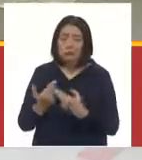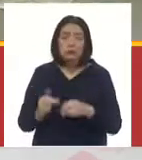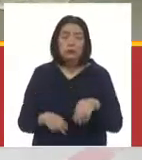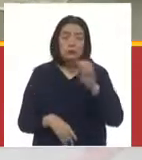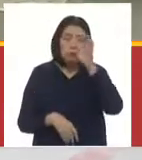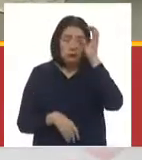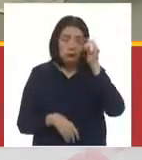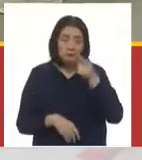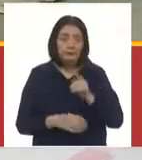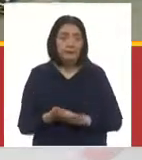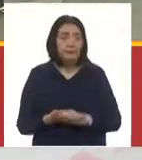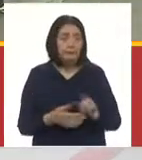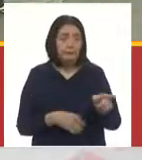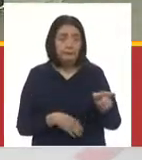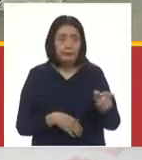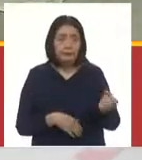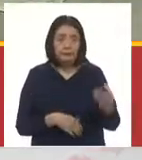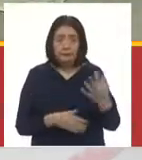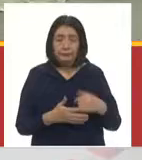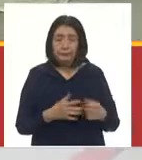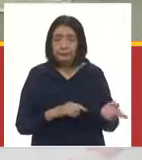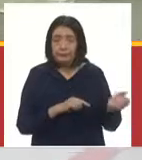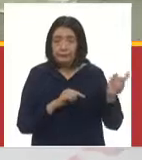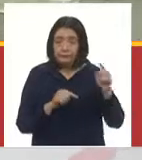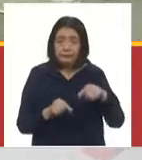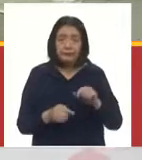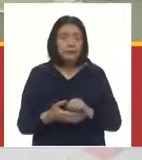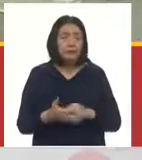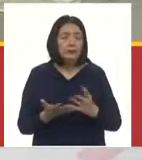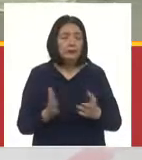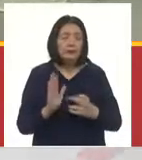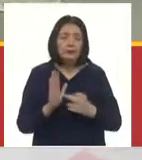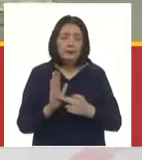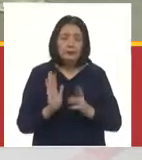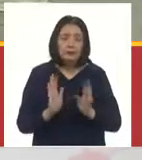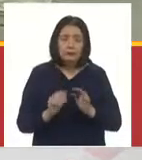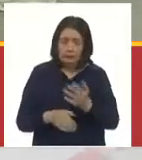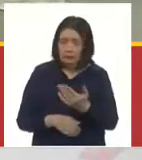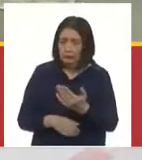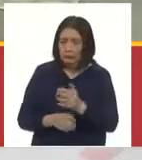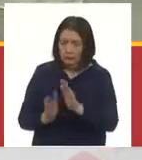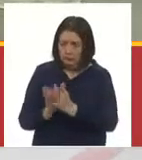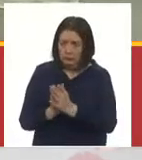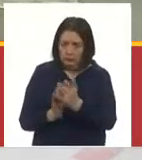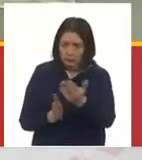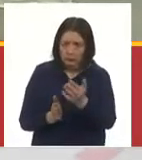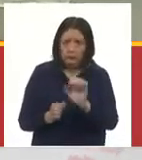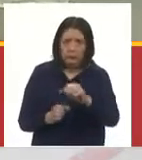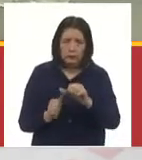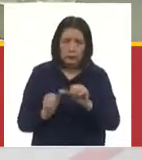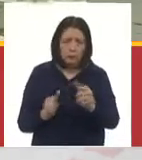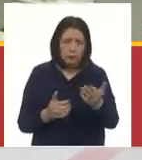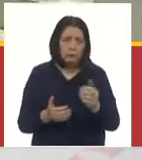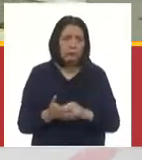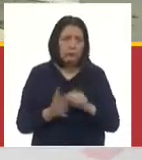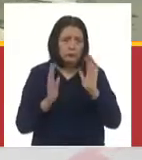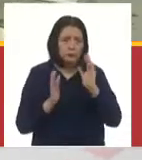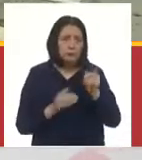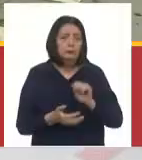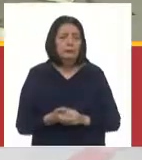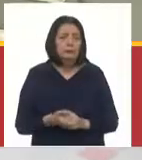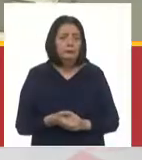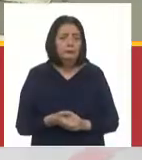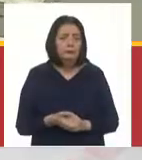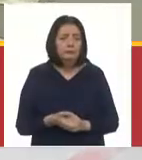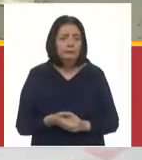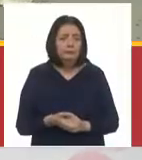Pedro Castillo. Él dijo que, Jorge, que venían, sí. Él venía en representación. Dime, Fátima. Por favor, sigue, Jorge, te seguimos escuchando.